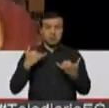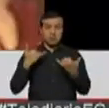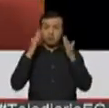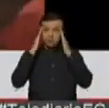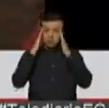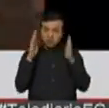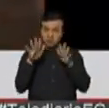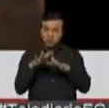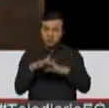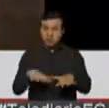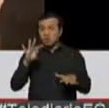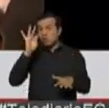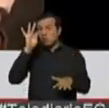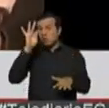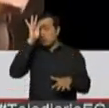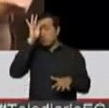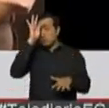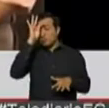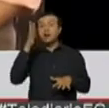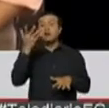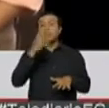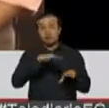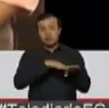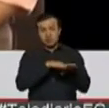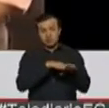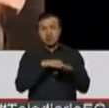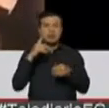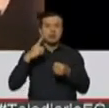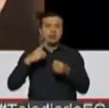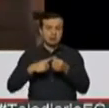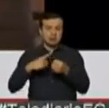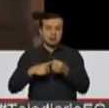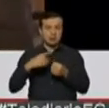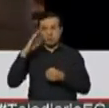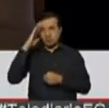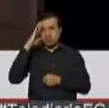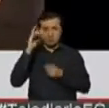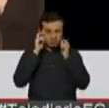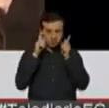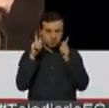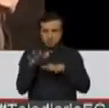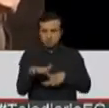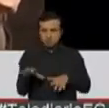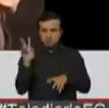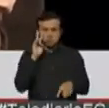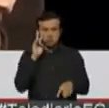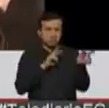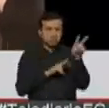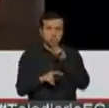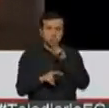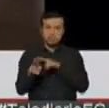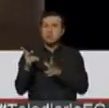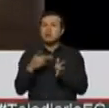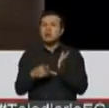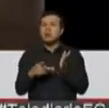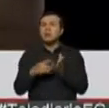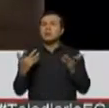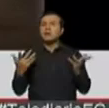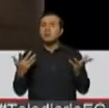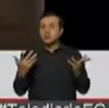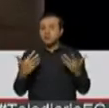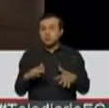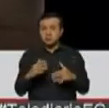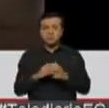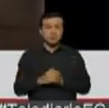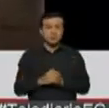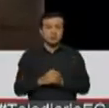atendidas en casas de salud en Ibarra y en Quito. Y la policía está en la zona para verificar qué es lo que pasó exactamente.